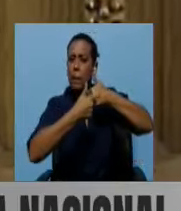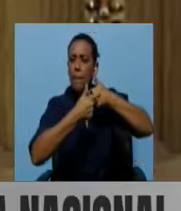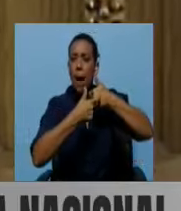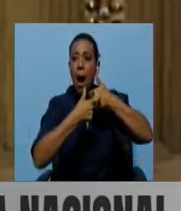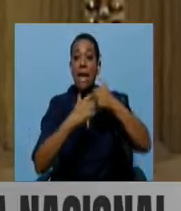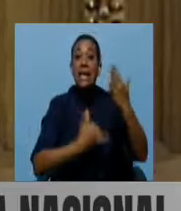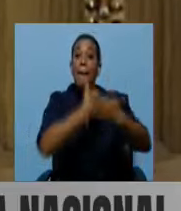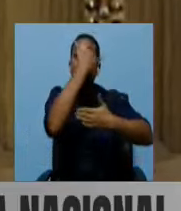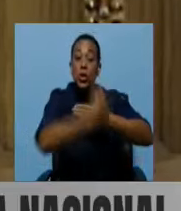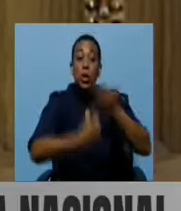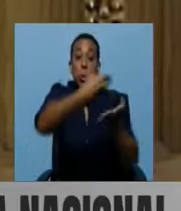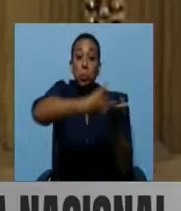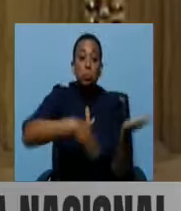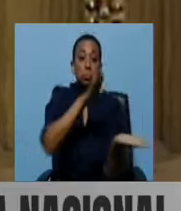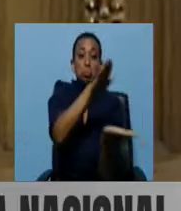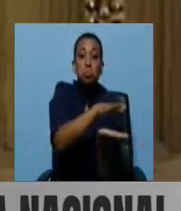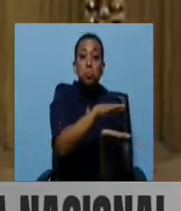ahí